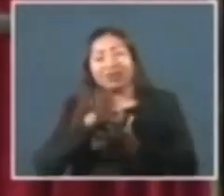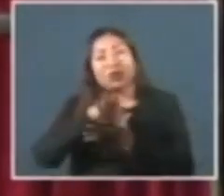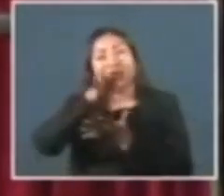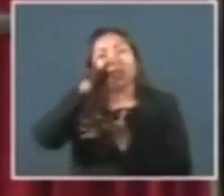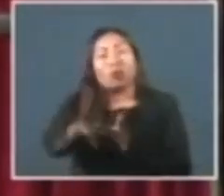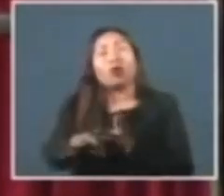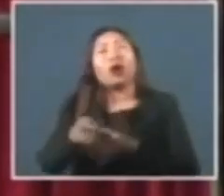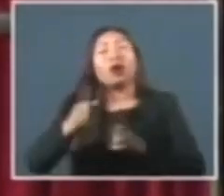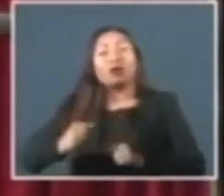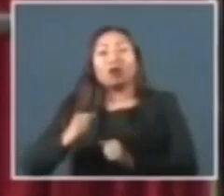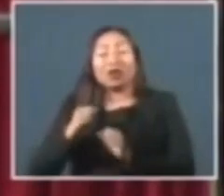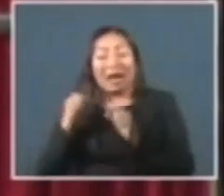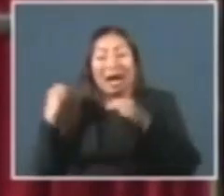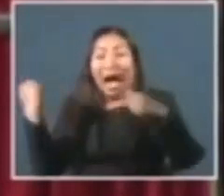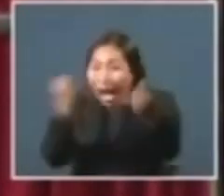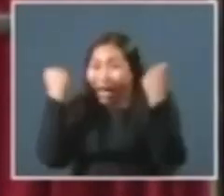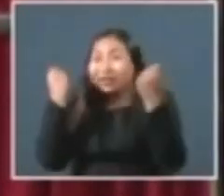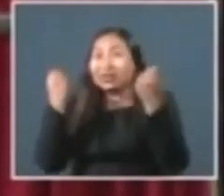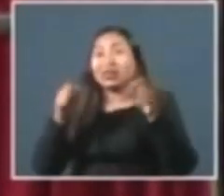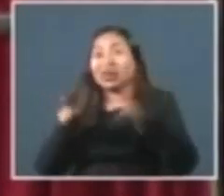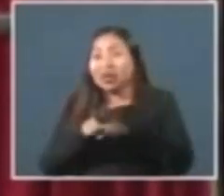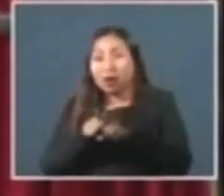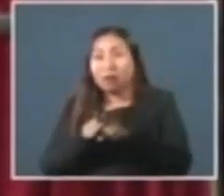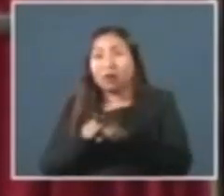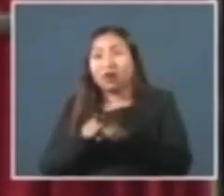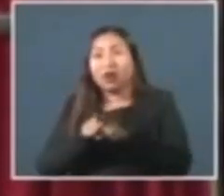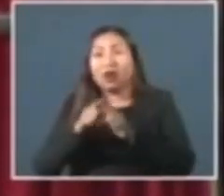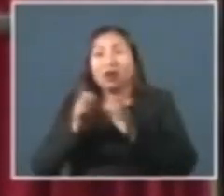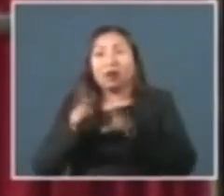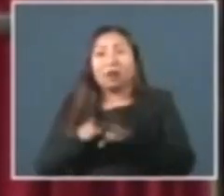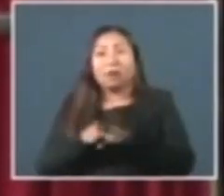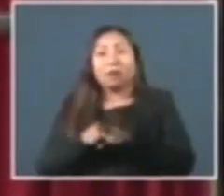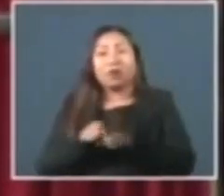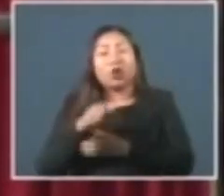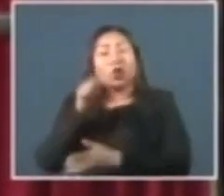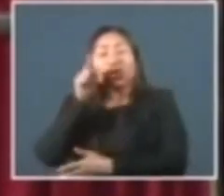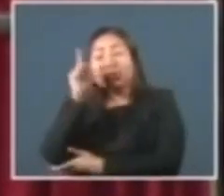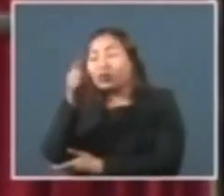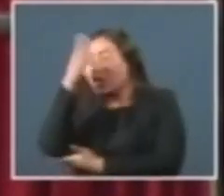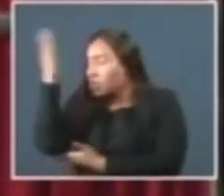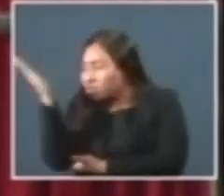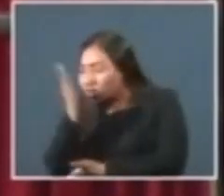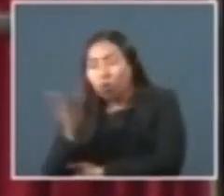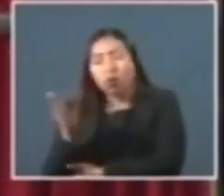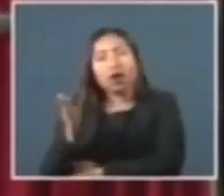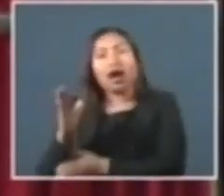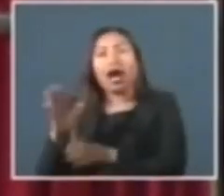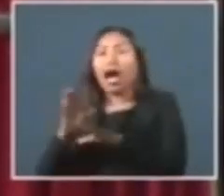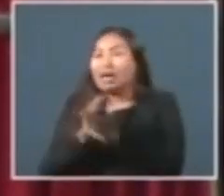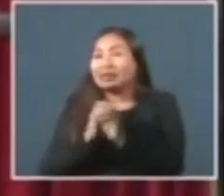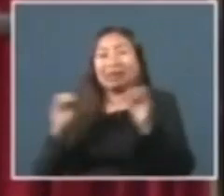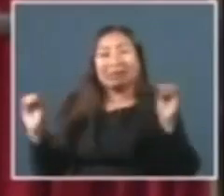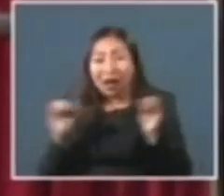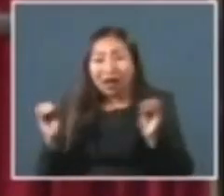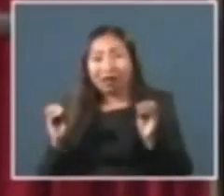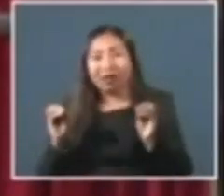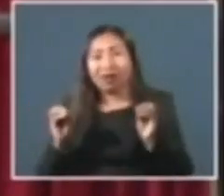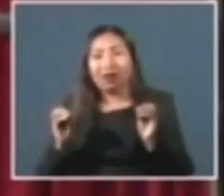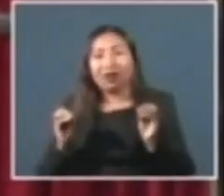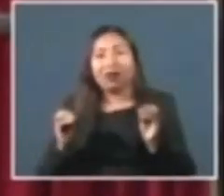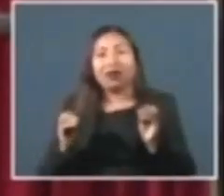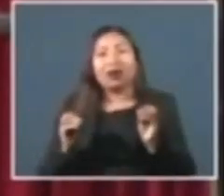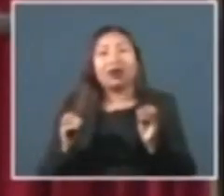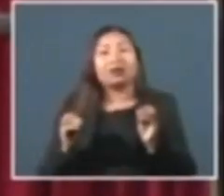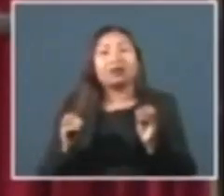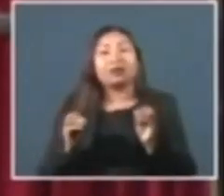de esos que están afuera. Y usted nunca lo hizo. Nunca. Porque hasta la